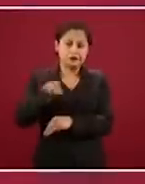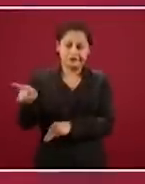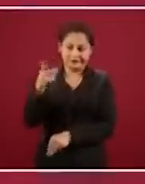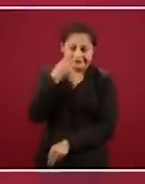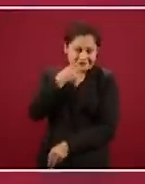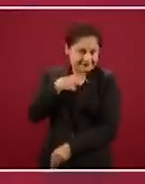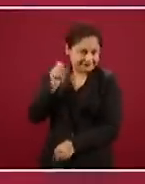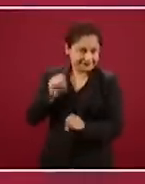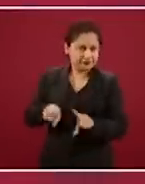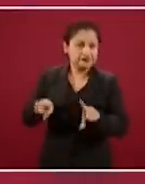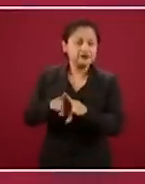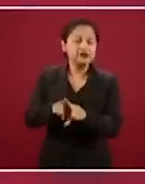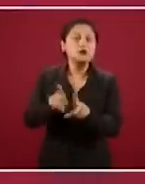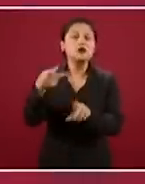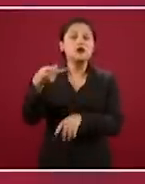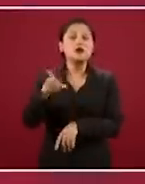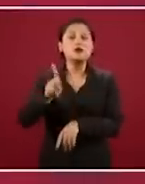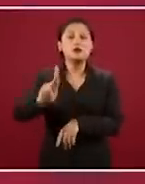En lo que va del año,